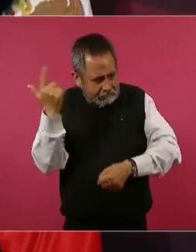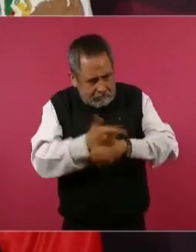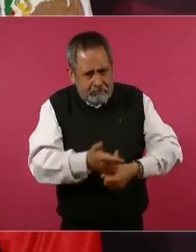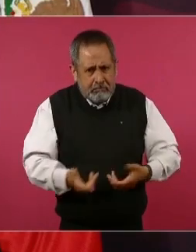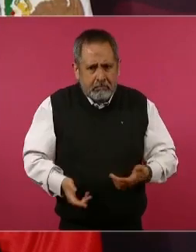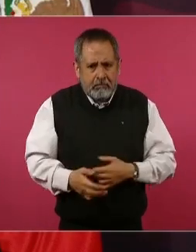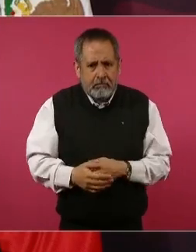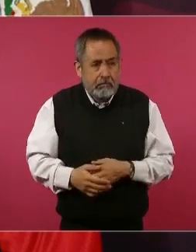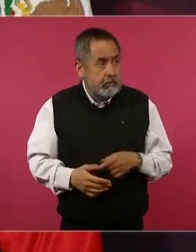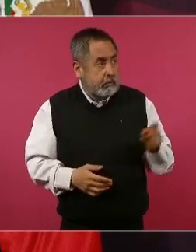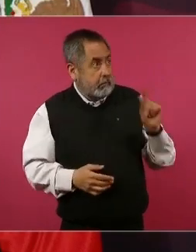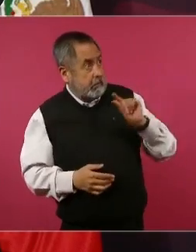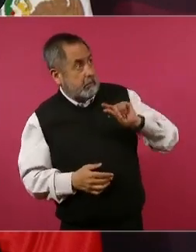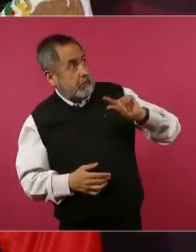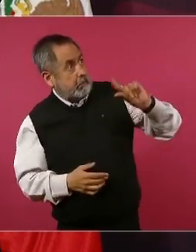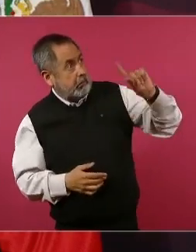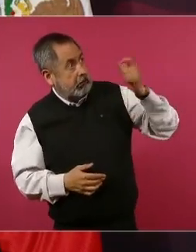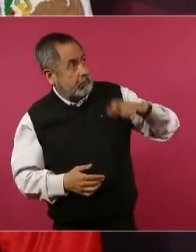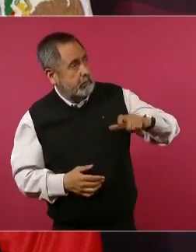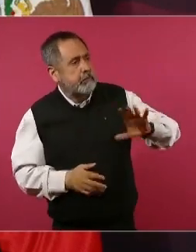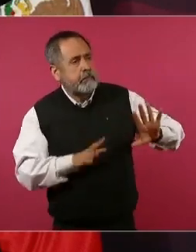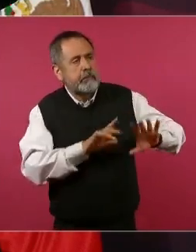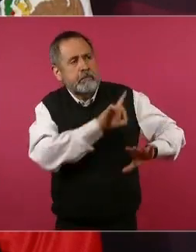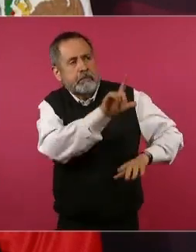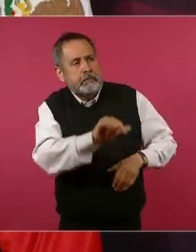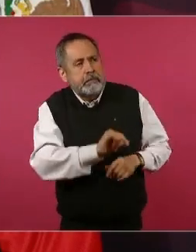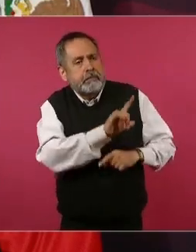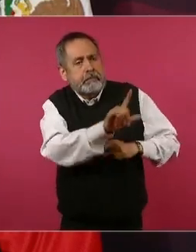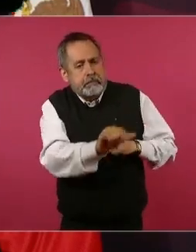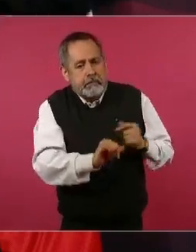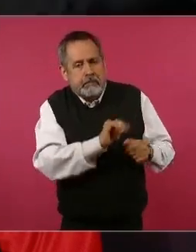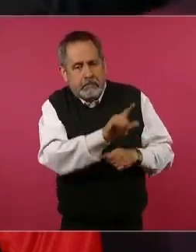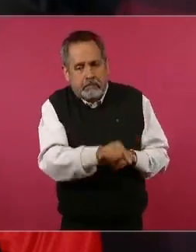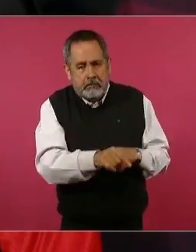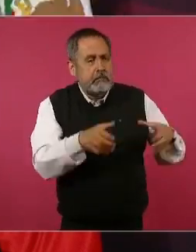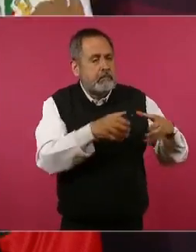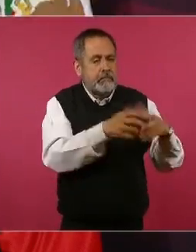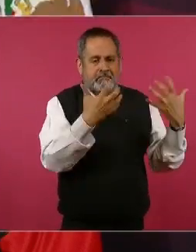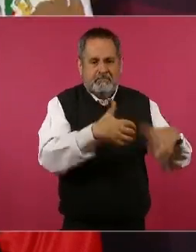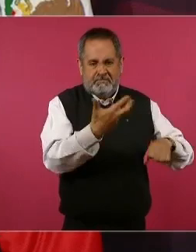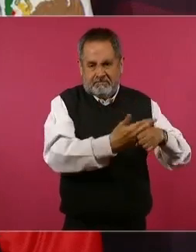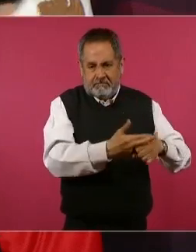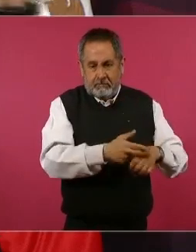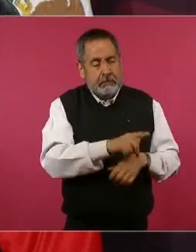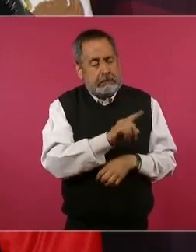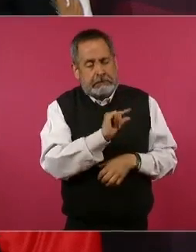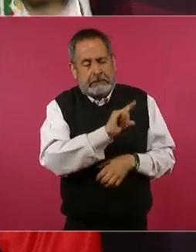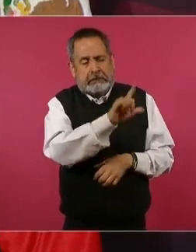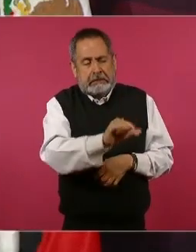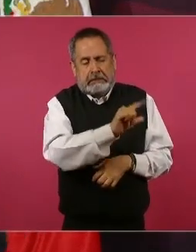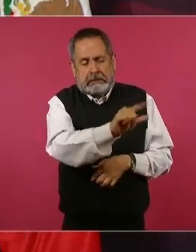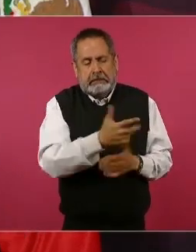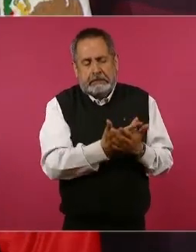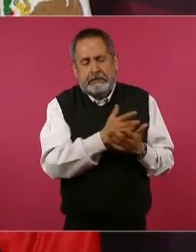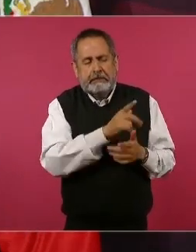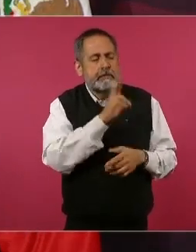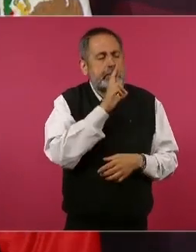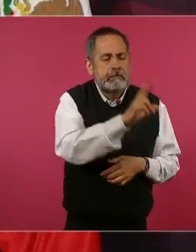nada más porque se trata de un potentado o de una corporación empresarial o